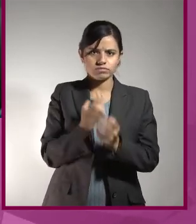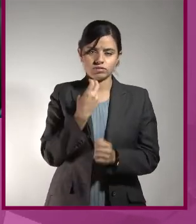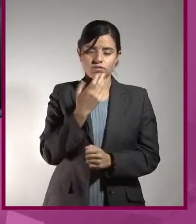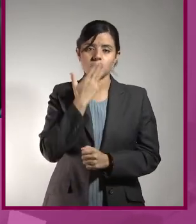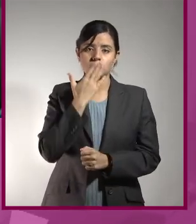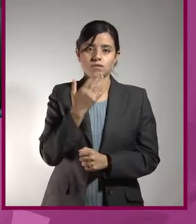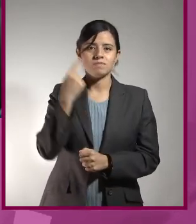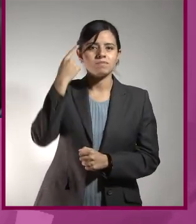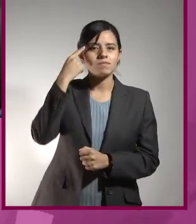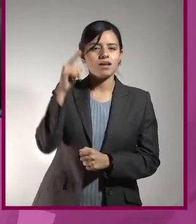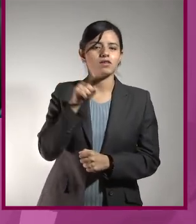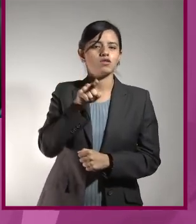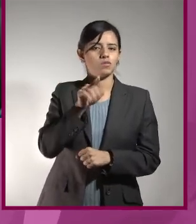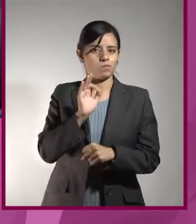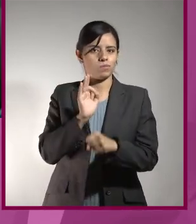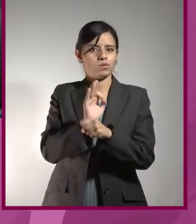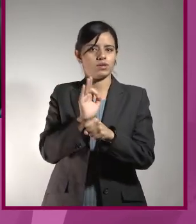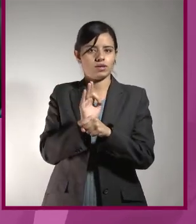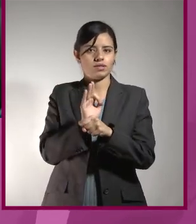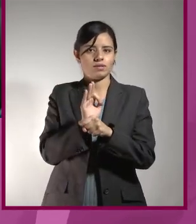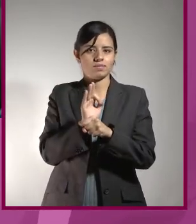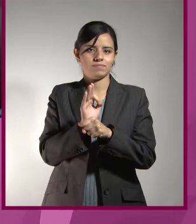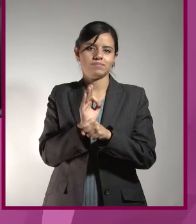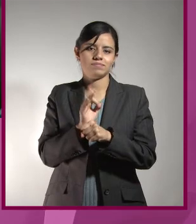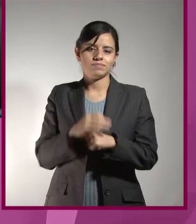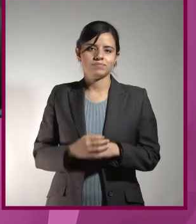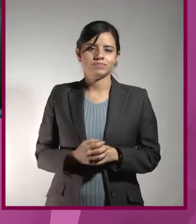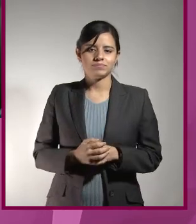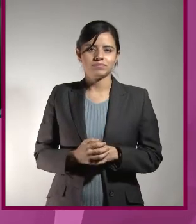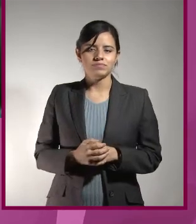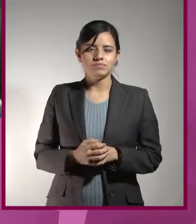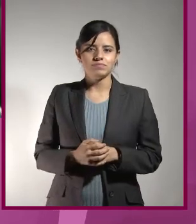bien para protegerte contra este virus.